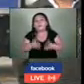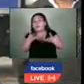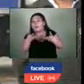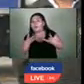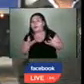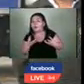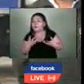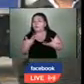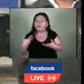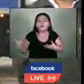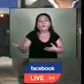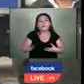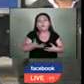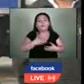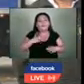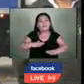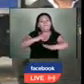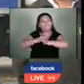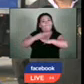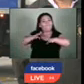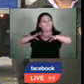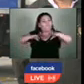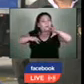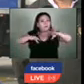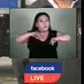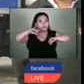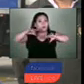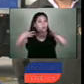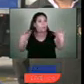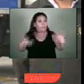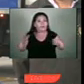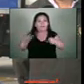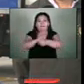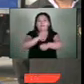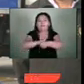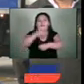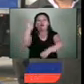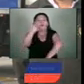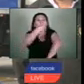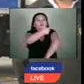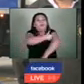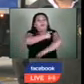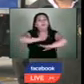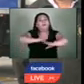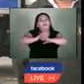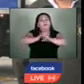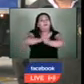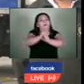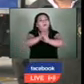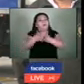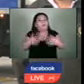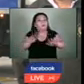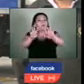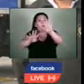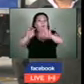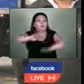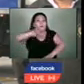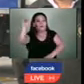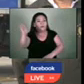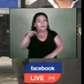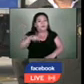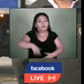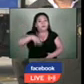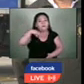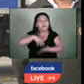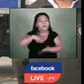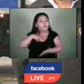disminuyendo la cantidad de transmisión, y eso se logra al alcanzar la inmunidad de rebaño, la inmunidad colectiva, que es con el 90% de la población